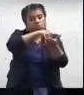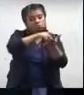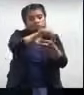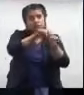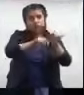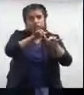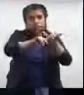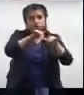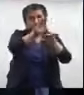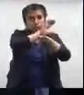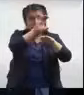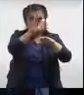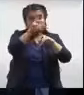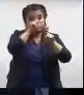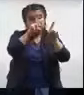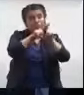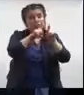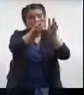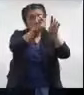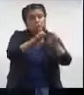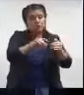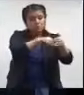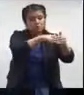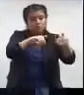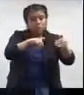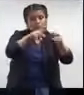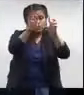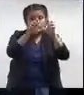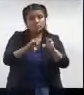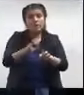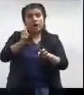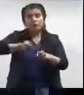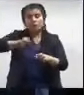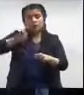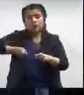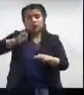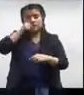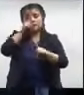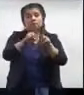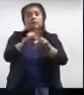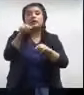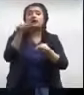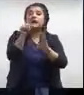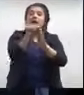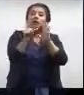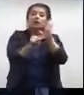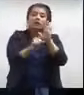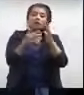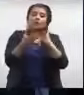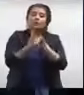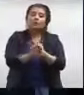las personas jurídicas. Aunado a lo anterior, el artículo 3 del Acuerdo Gubernativo número